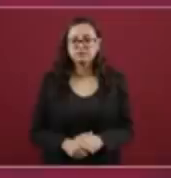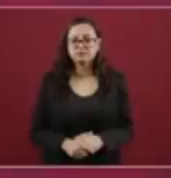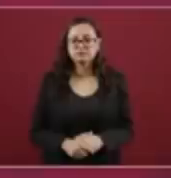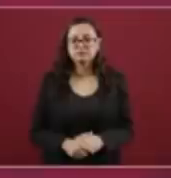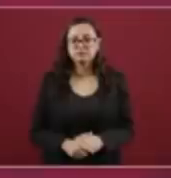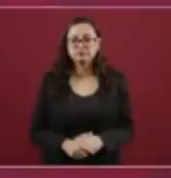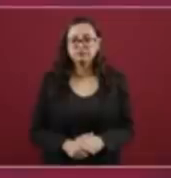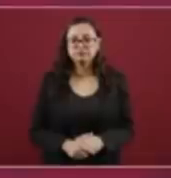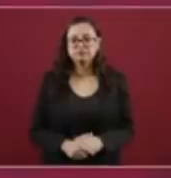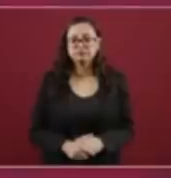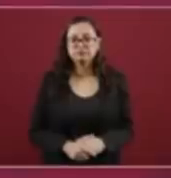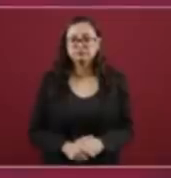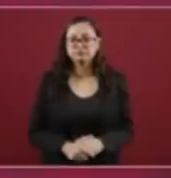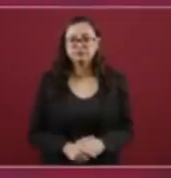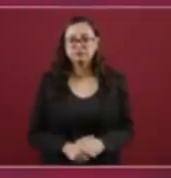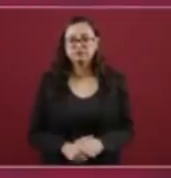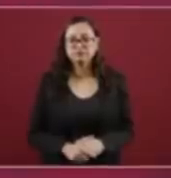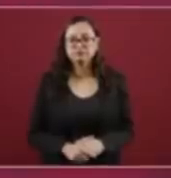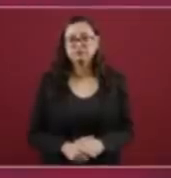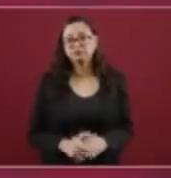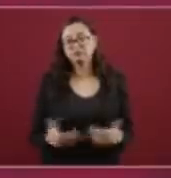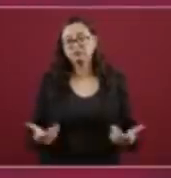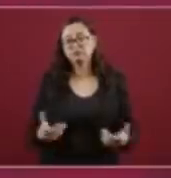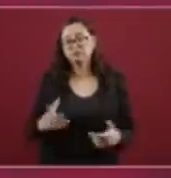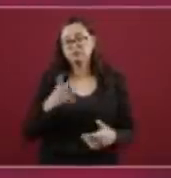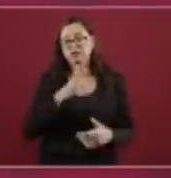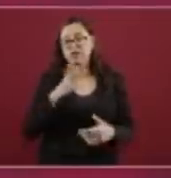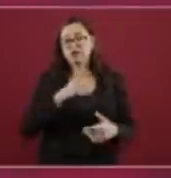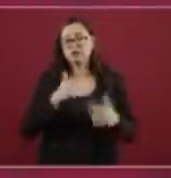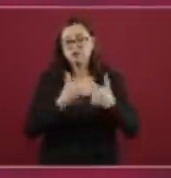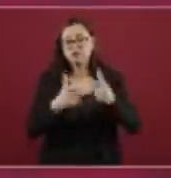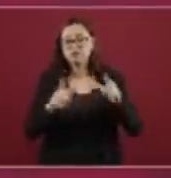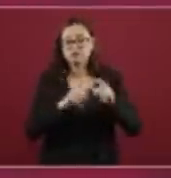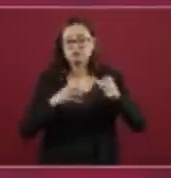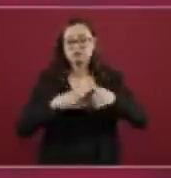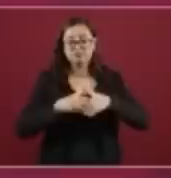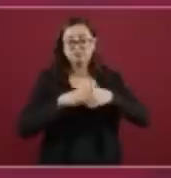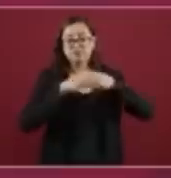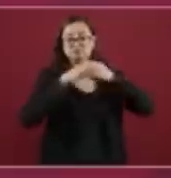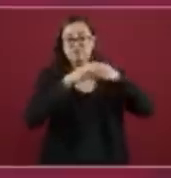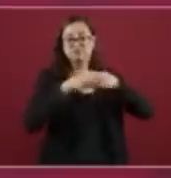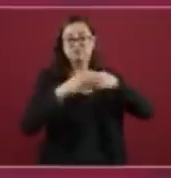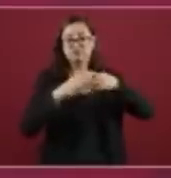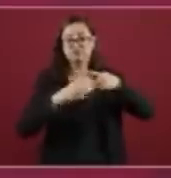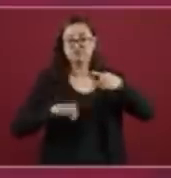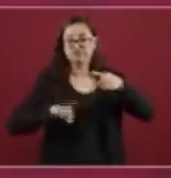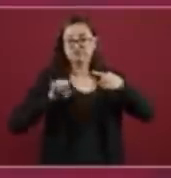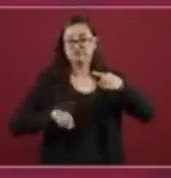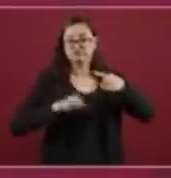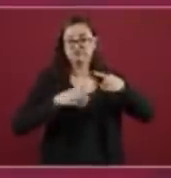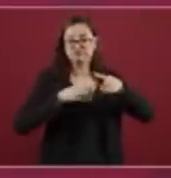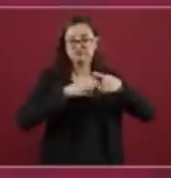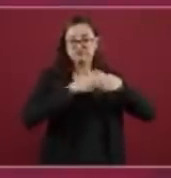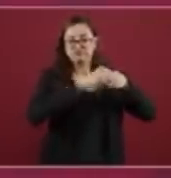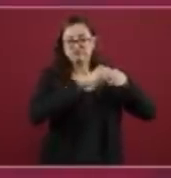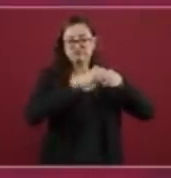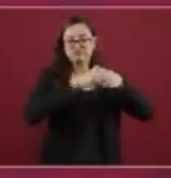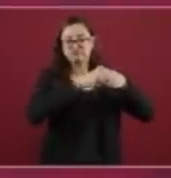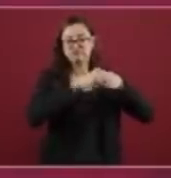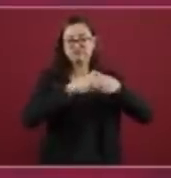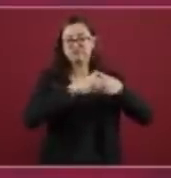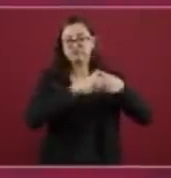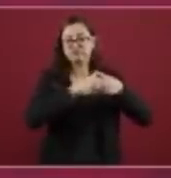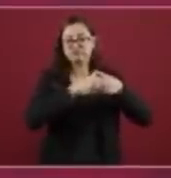hay una clase, la burguesía, que se queda con las